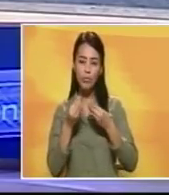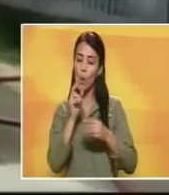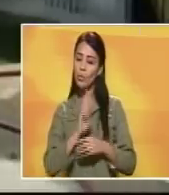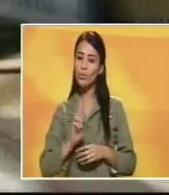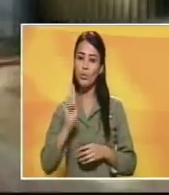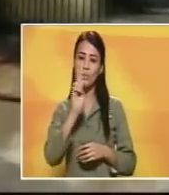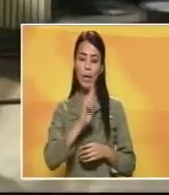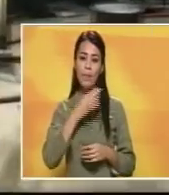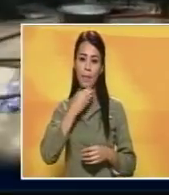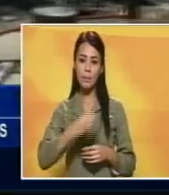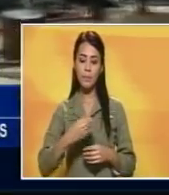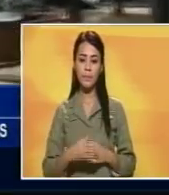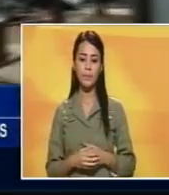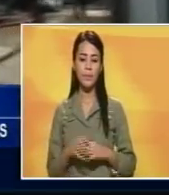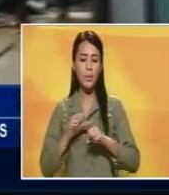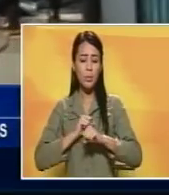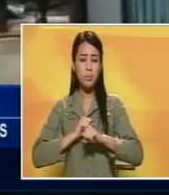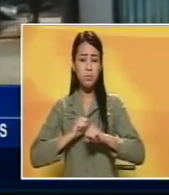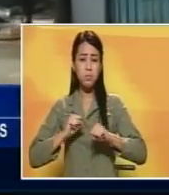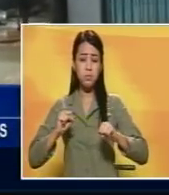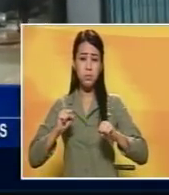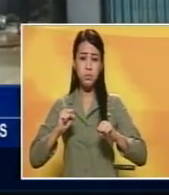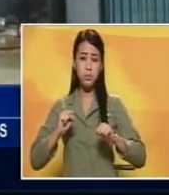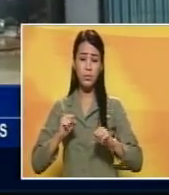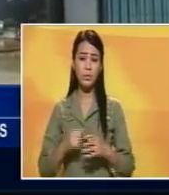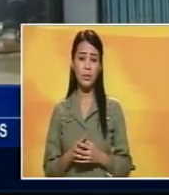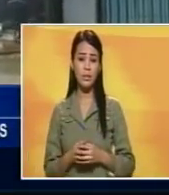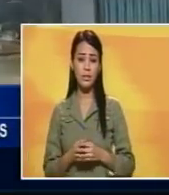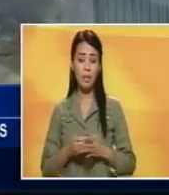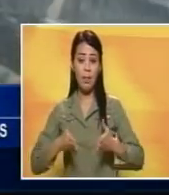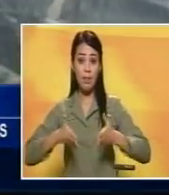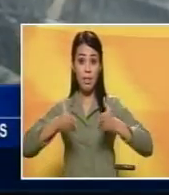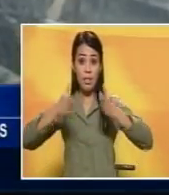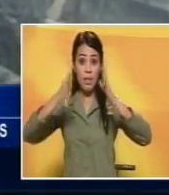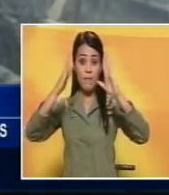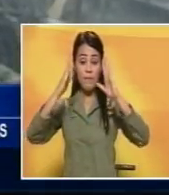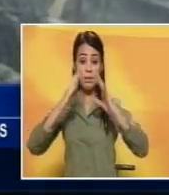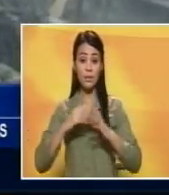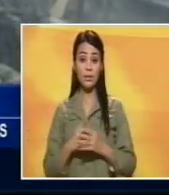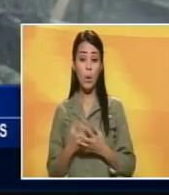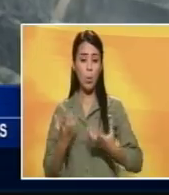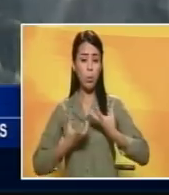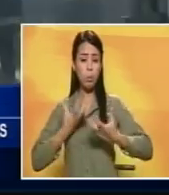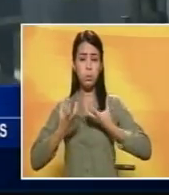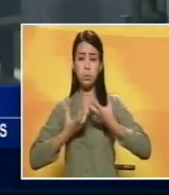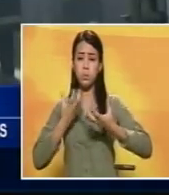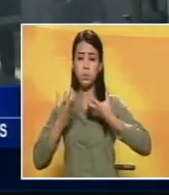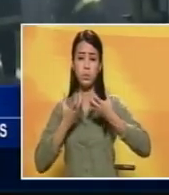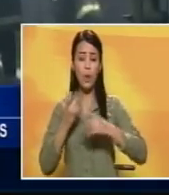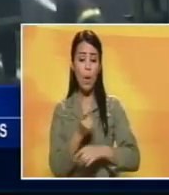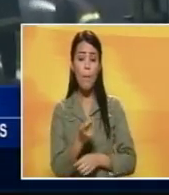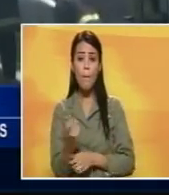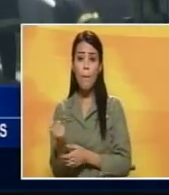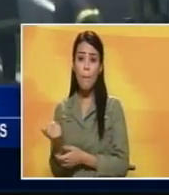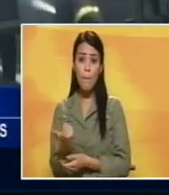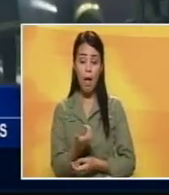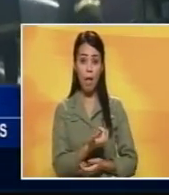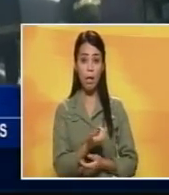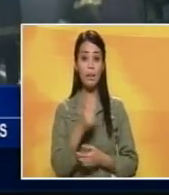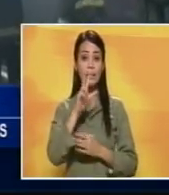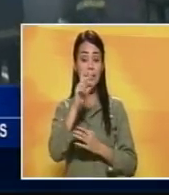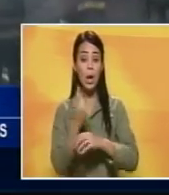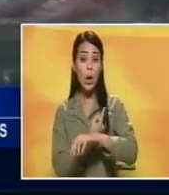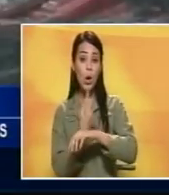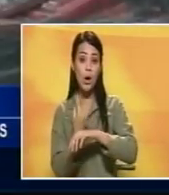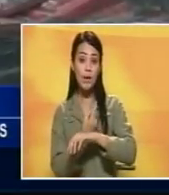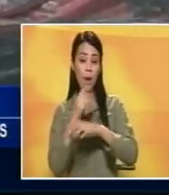país. Según testigos, una explosión dañó parte del techo del edificio, lo que provocó un fuego descontrolado. Los bomberos tardaron 3 horas en